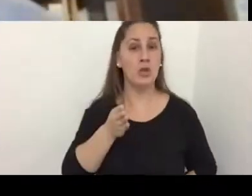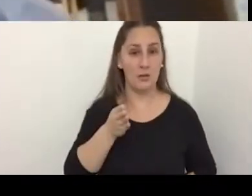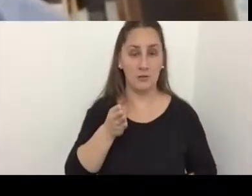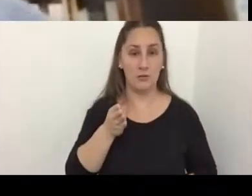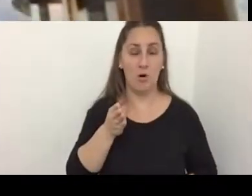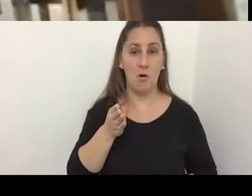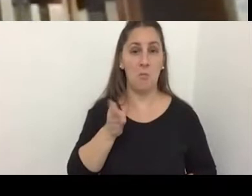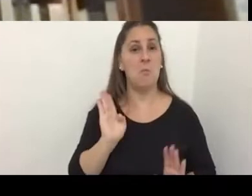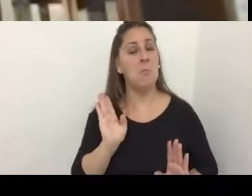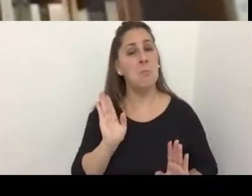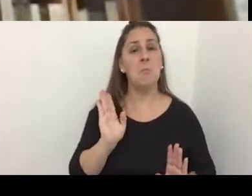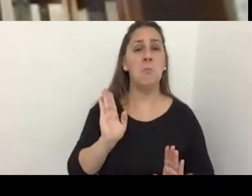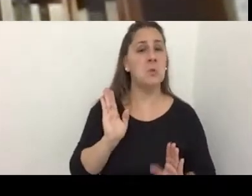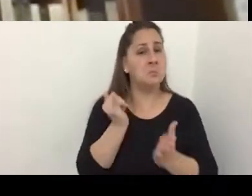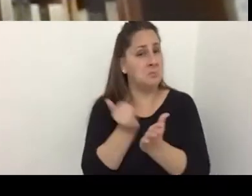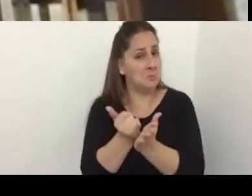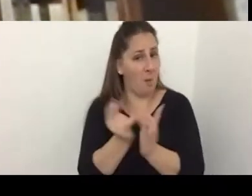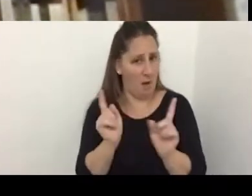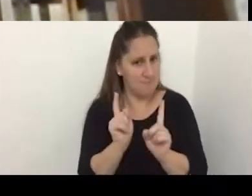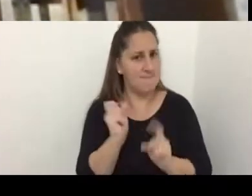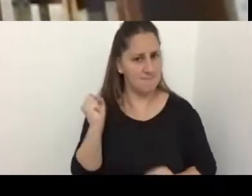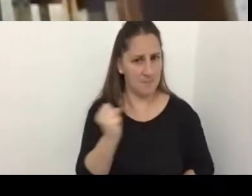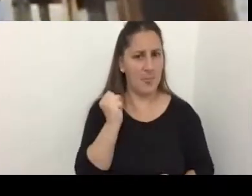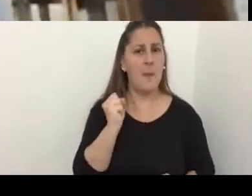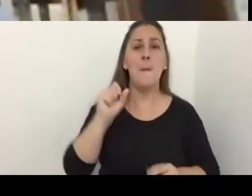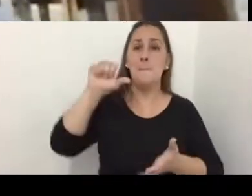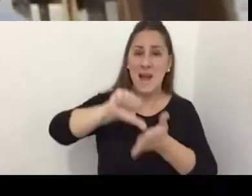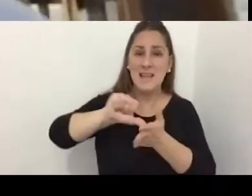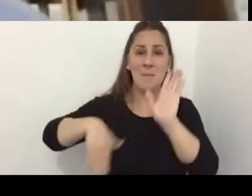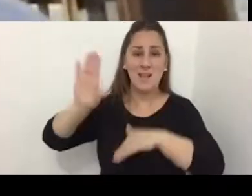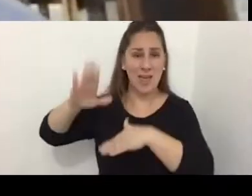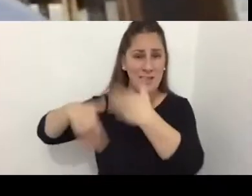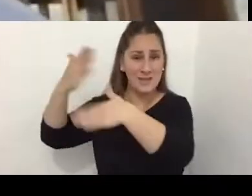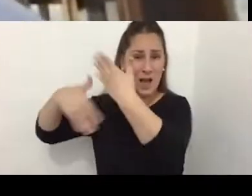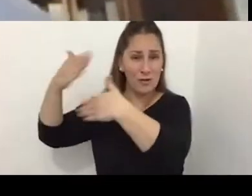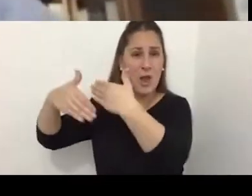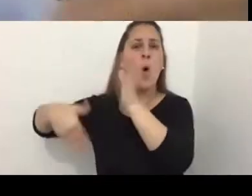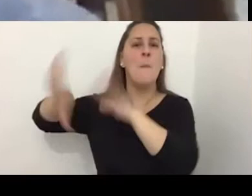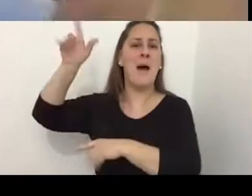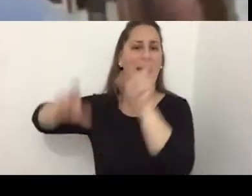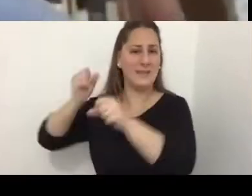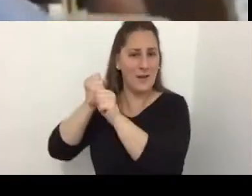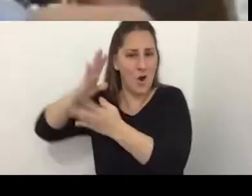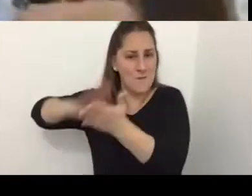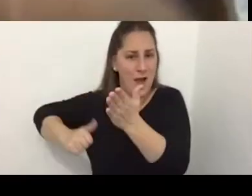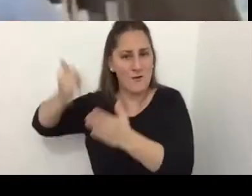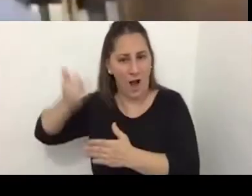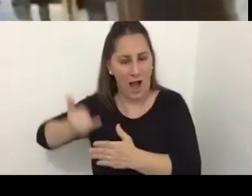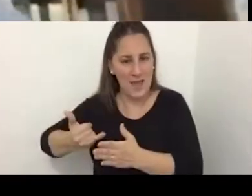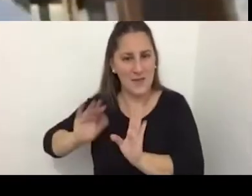no es un dato menor. Y los países más desarrollados son los que más gente tienen en relación de dependencia, más allá